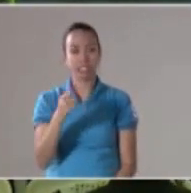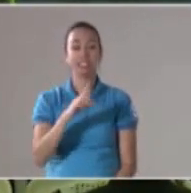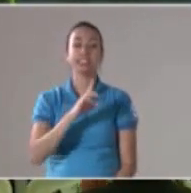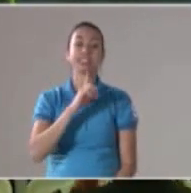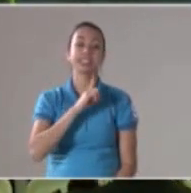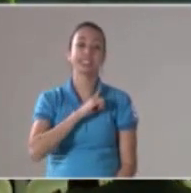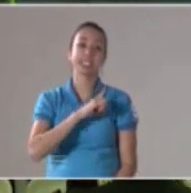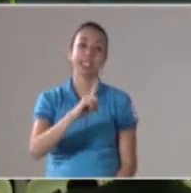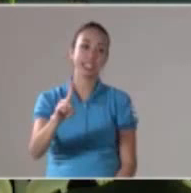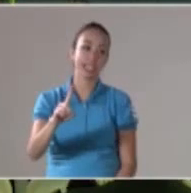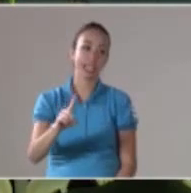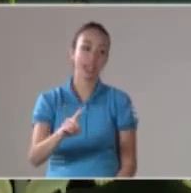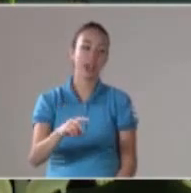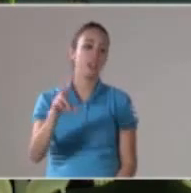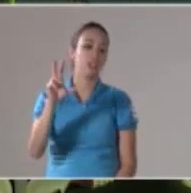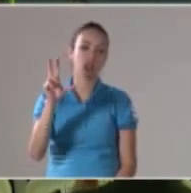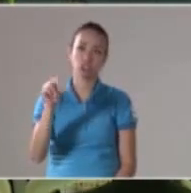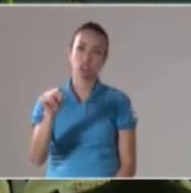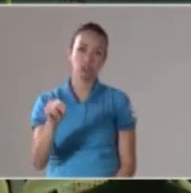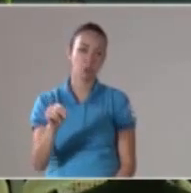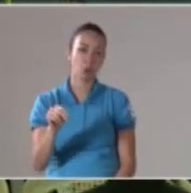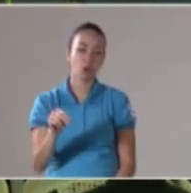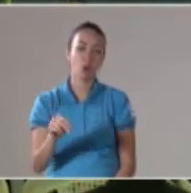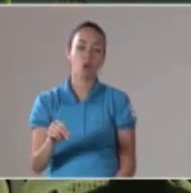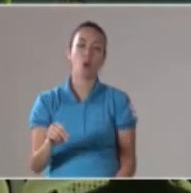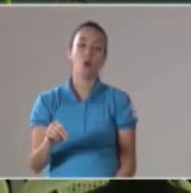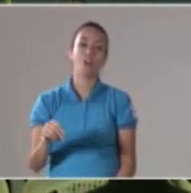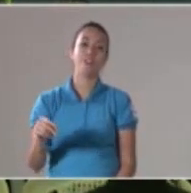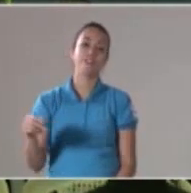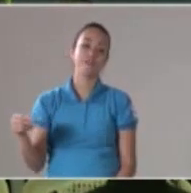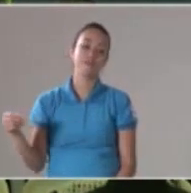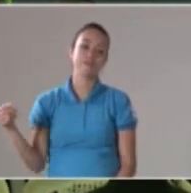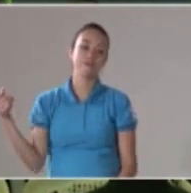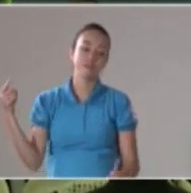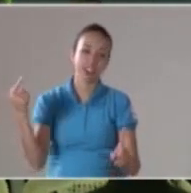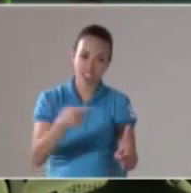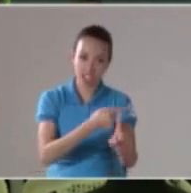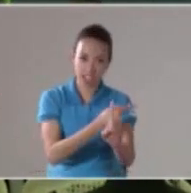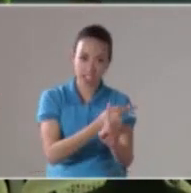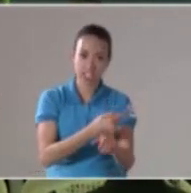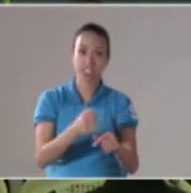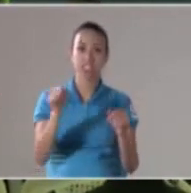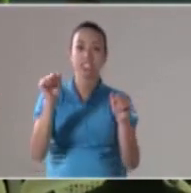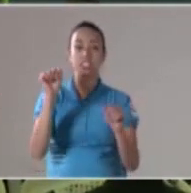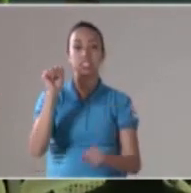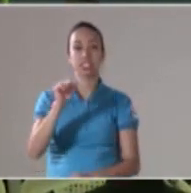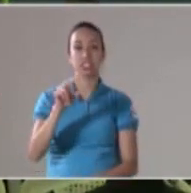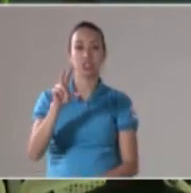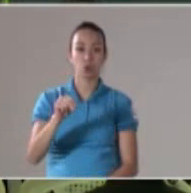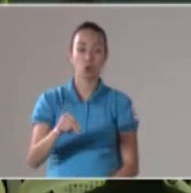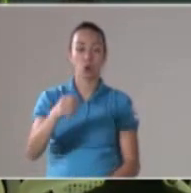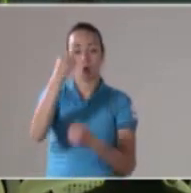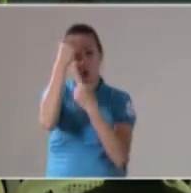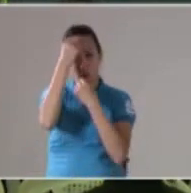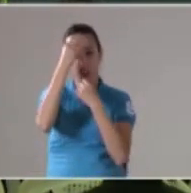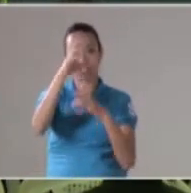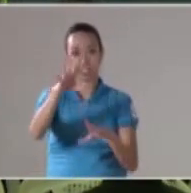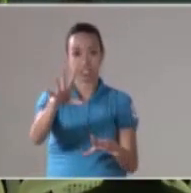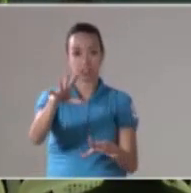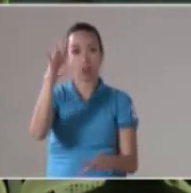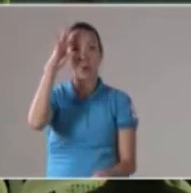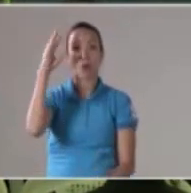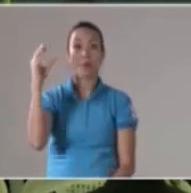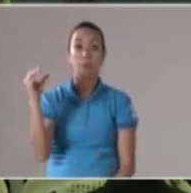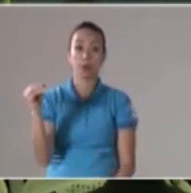no la medicina curativa. Lo mejor sería la medicina preventiva. Porque cuando uno